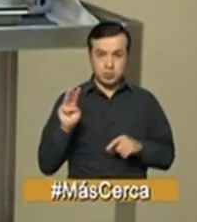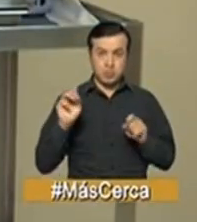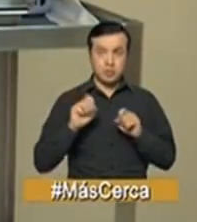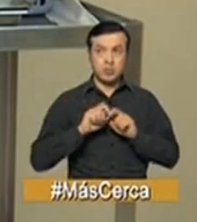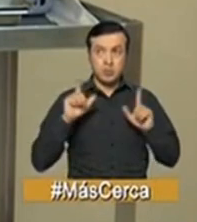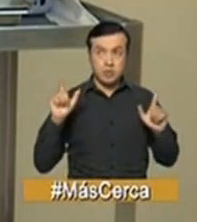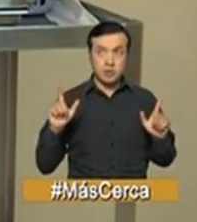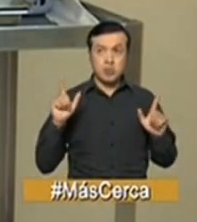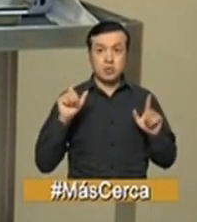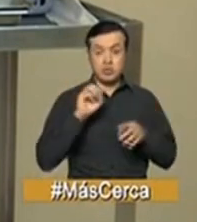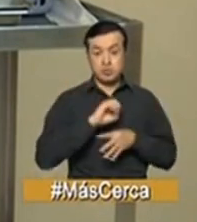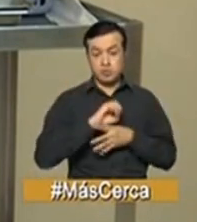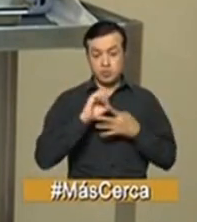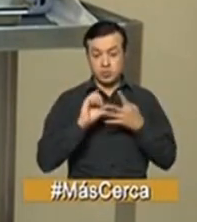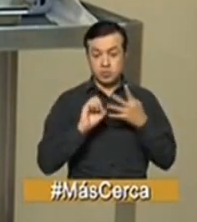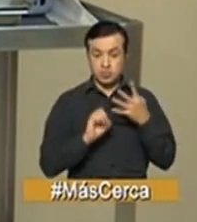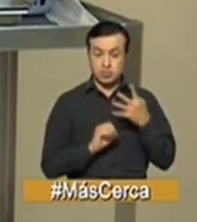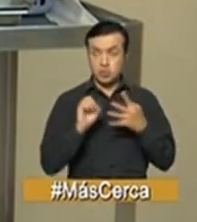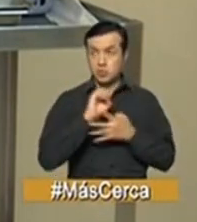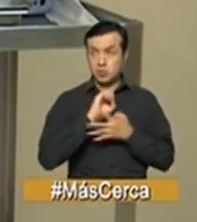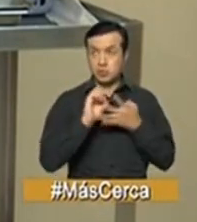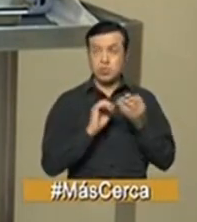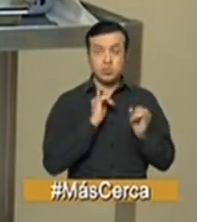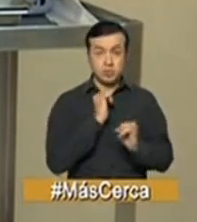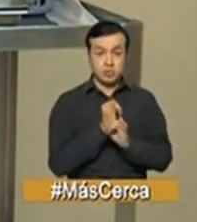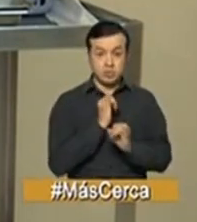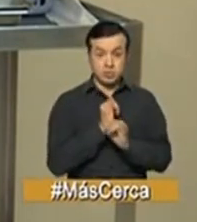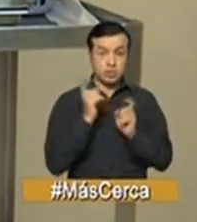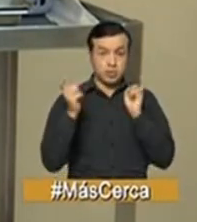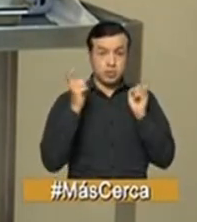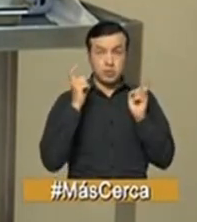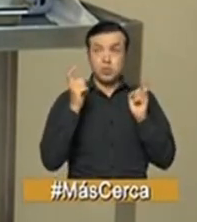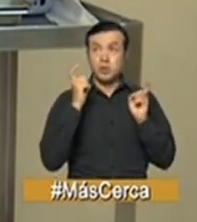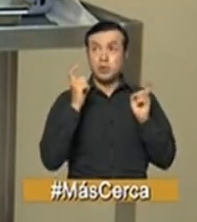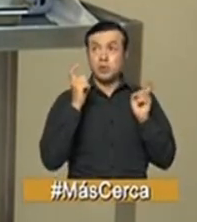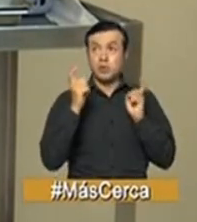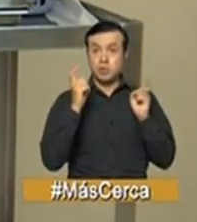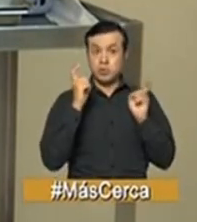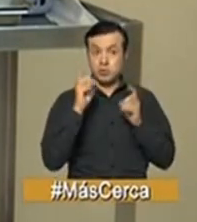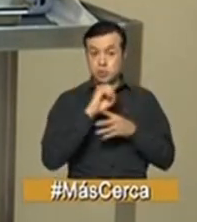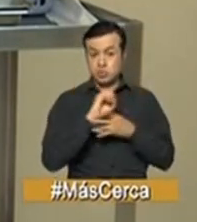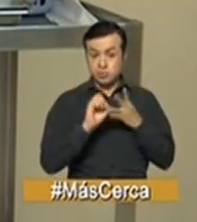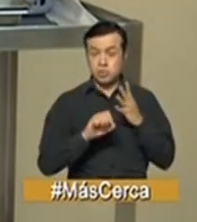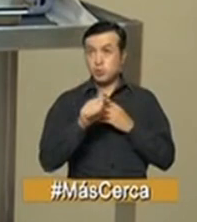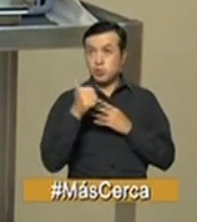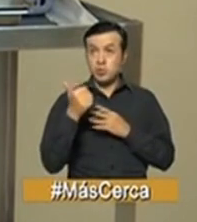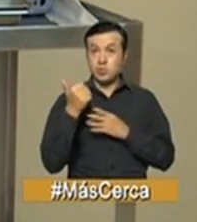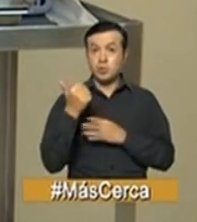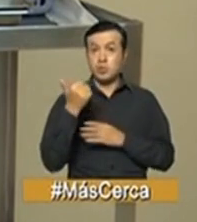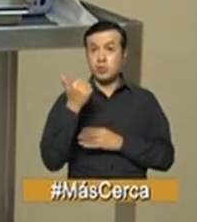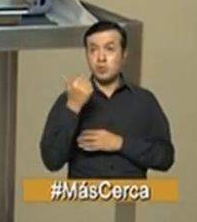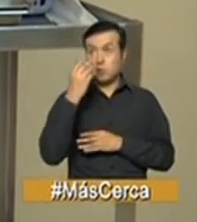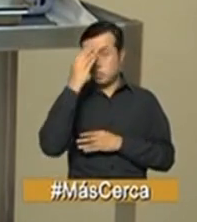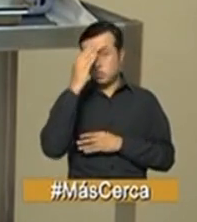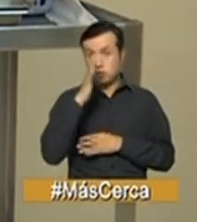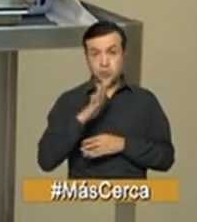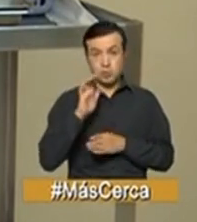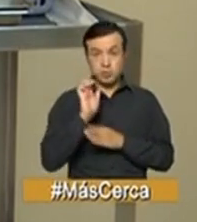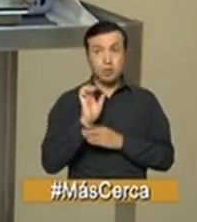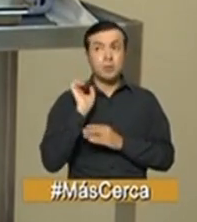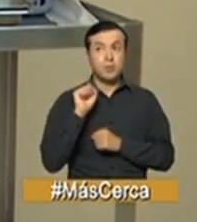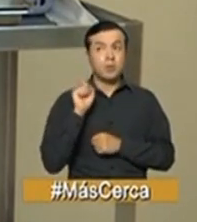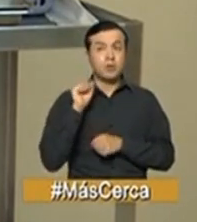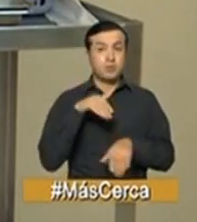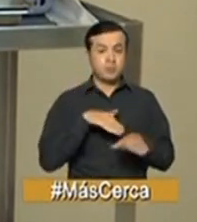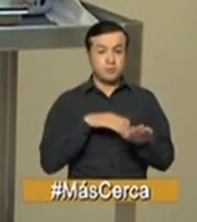el CENESIT, que es el órgano regulador de la educación superior y otro tipo de educación en el país, también nos